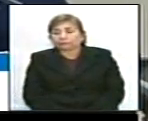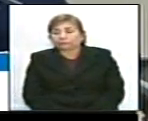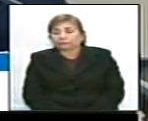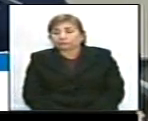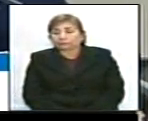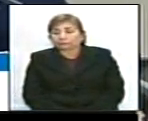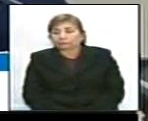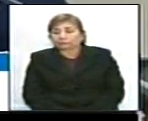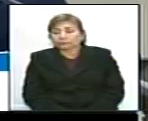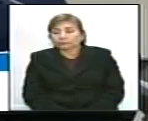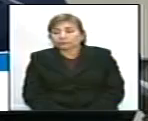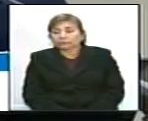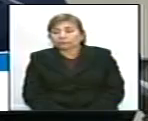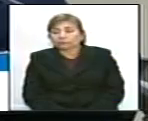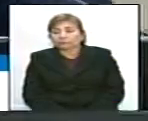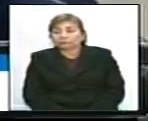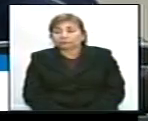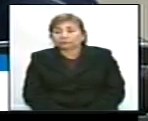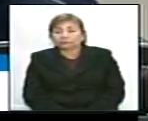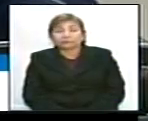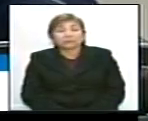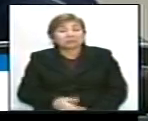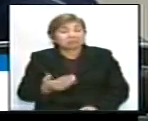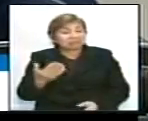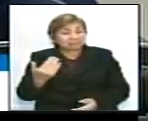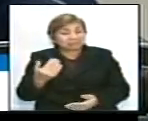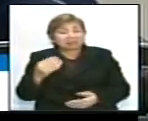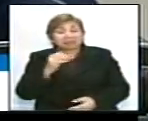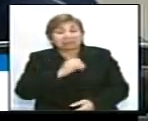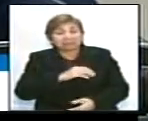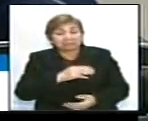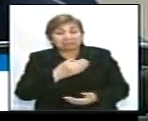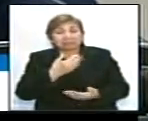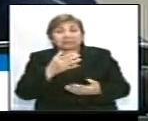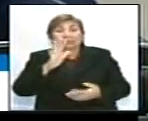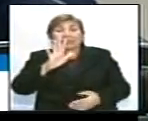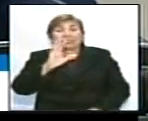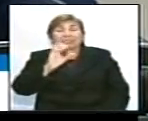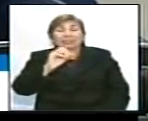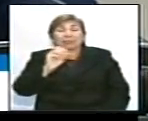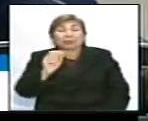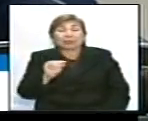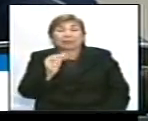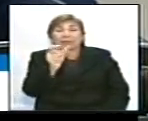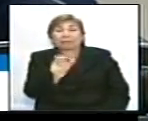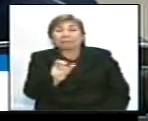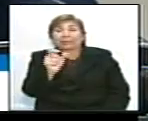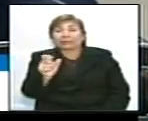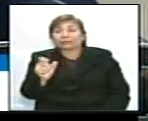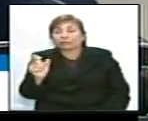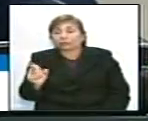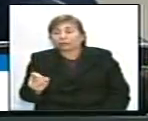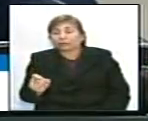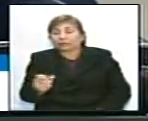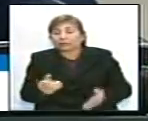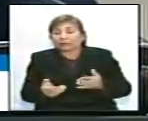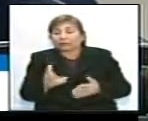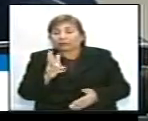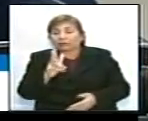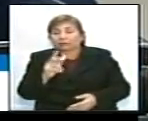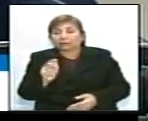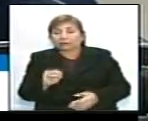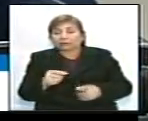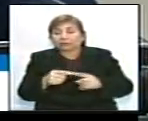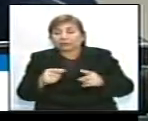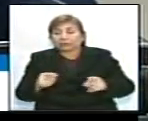tener como una población beneficiaria más de 50.000 personas, casi 3.000